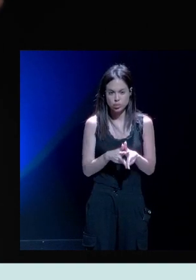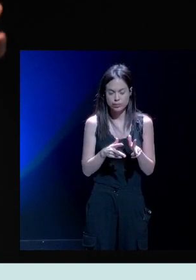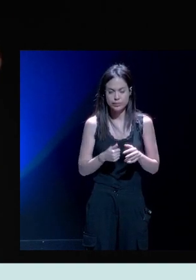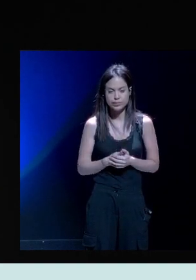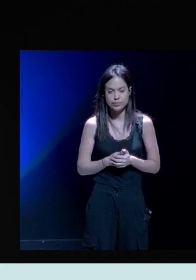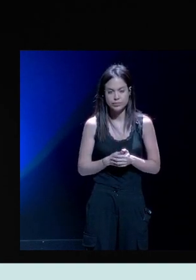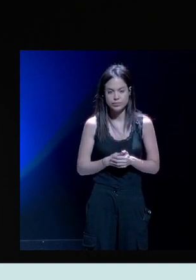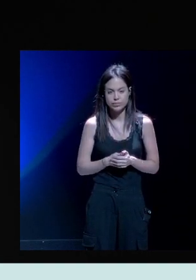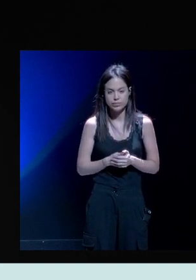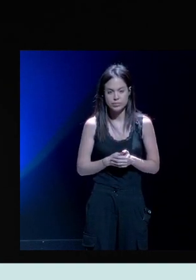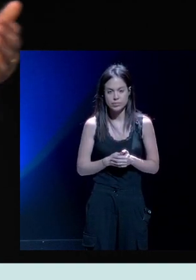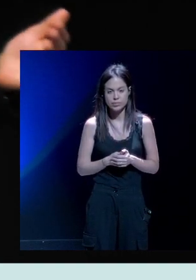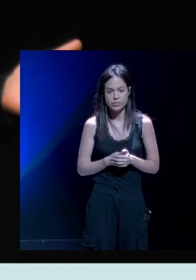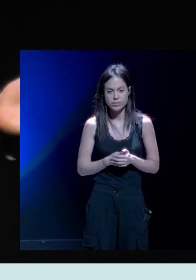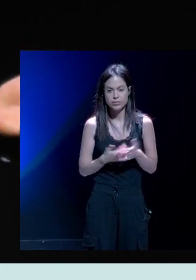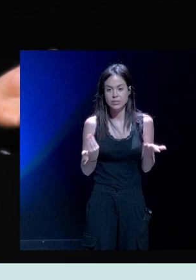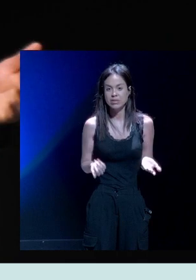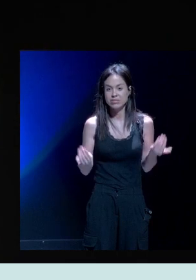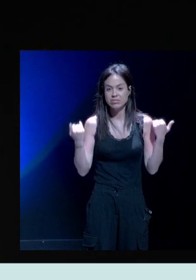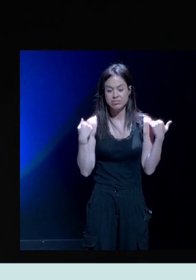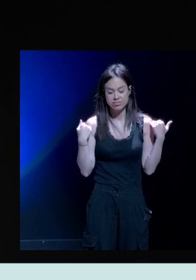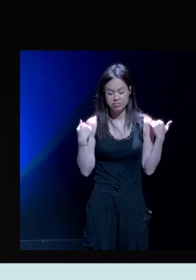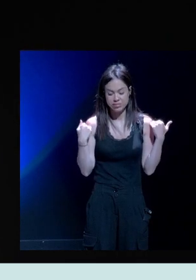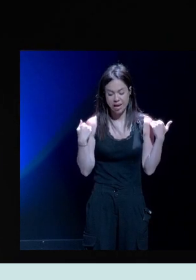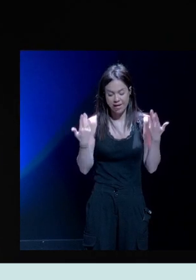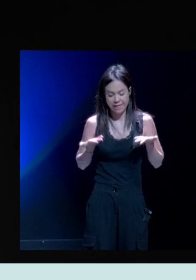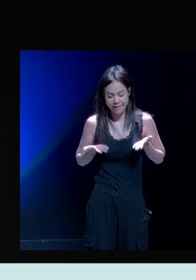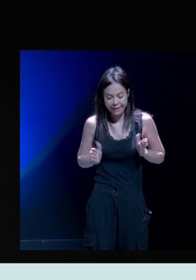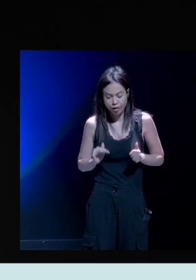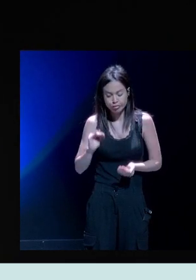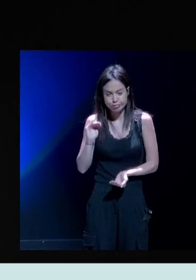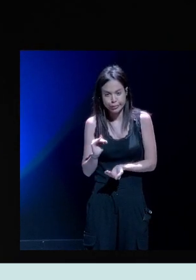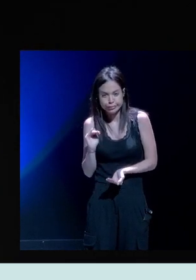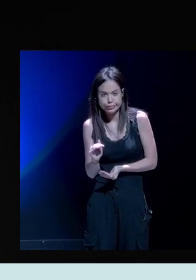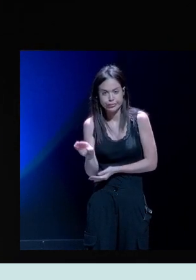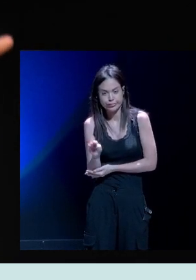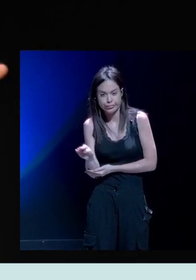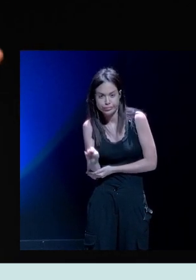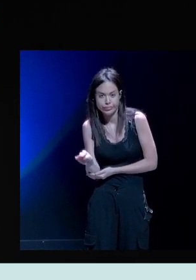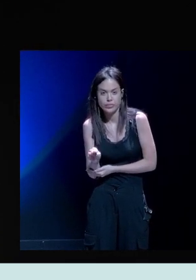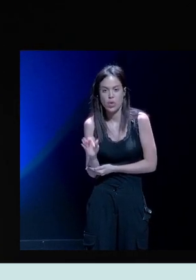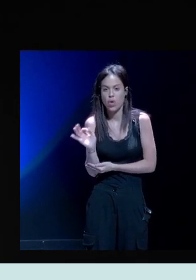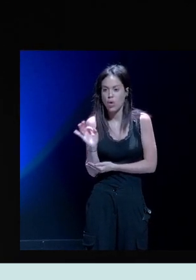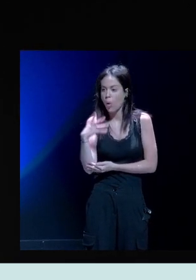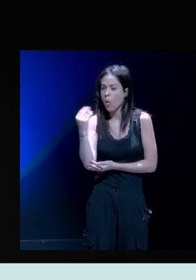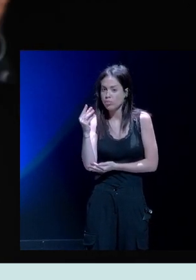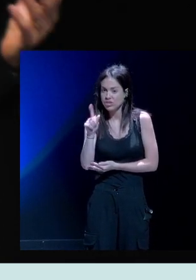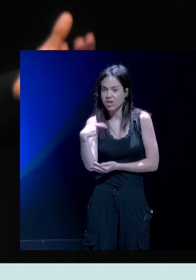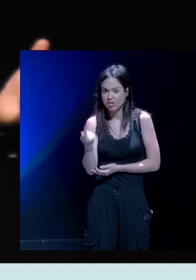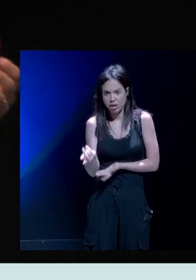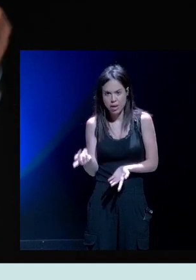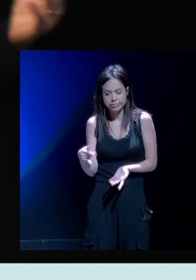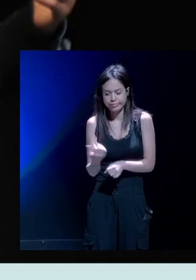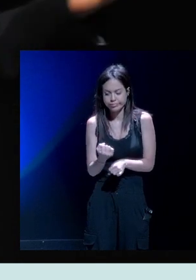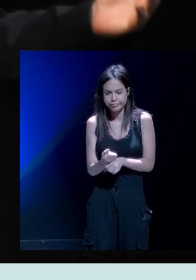familias, de encargarse de los niños y de los adultos jóvenes, incluso cuando no tienen empleo. También es una especie